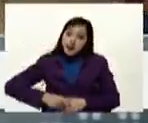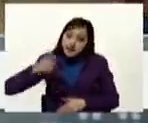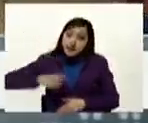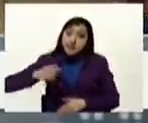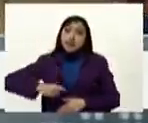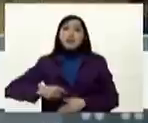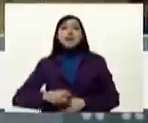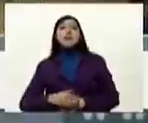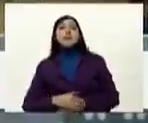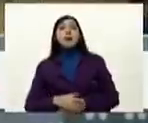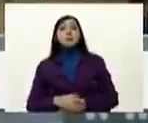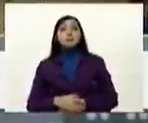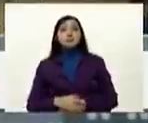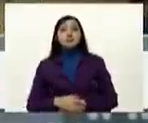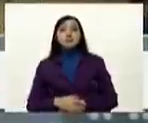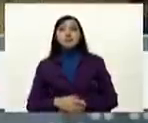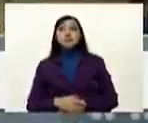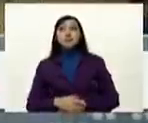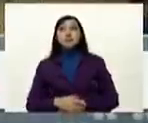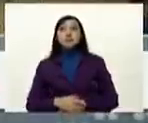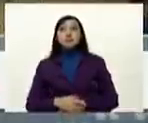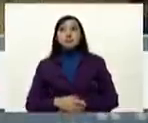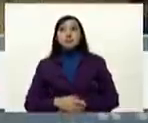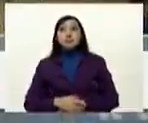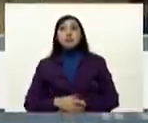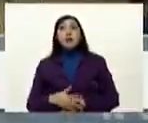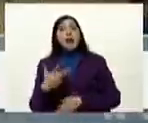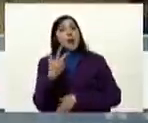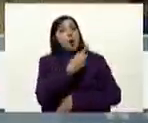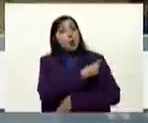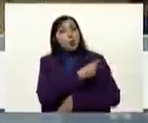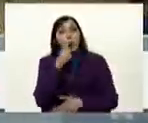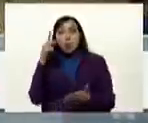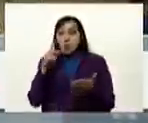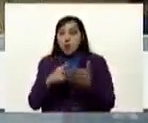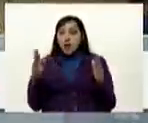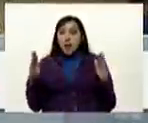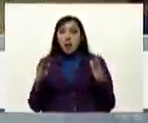lo que el pueblo necesita, para que la vacuna llegue ahí al hogar.